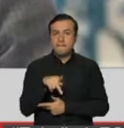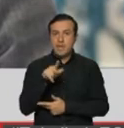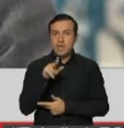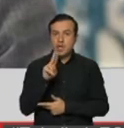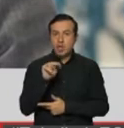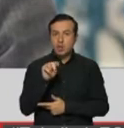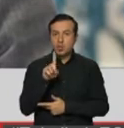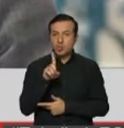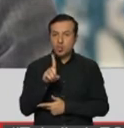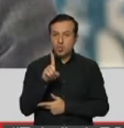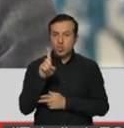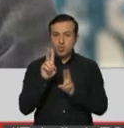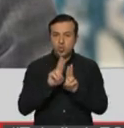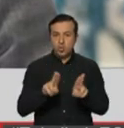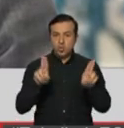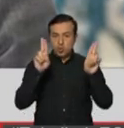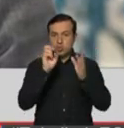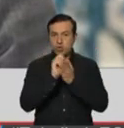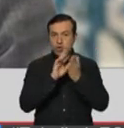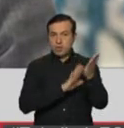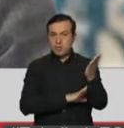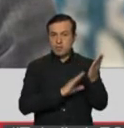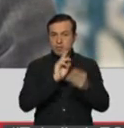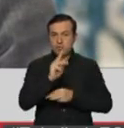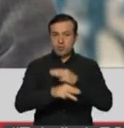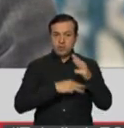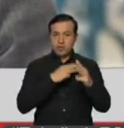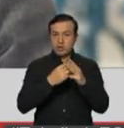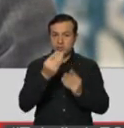Programa Mundial de Alimentos. Por supuesto que